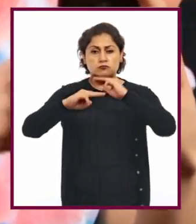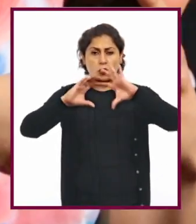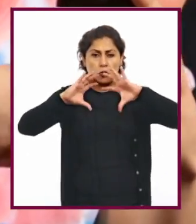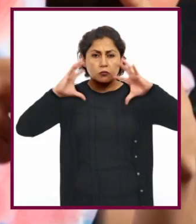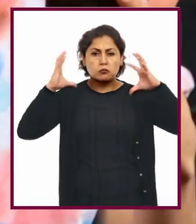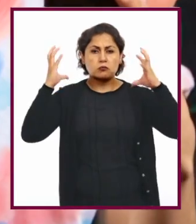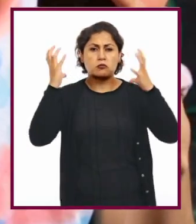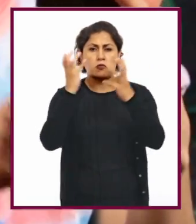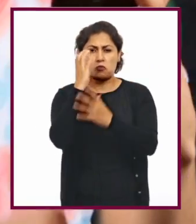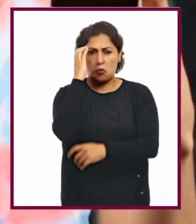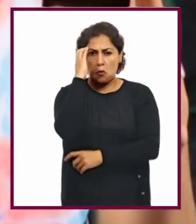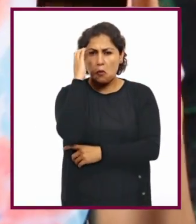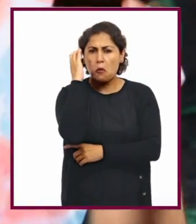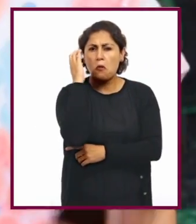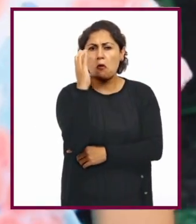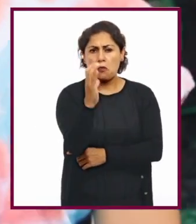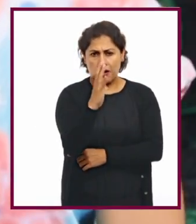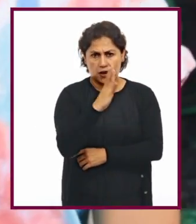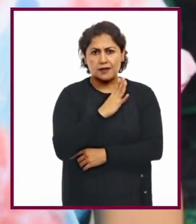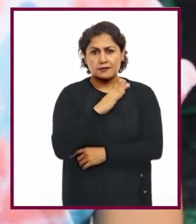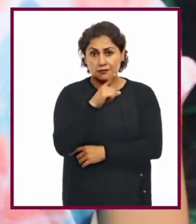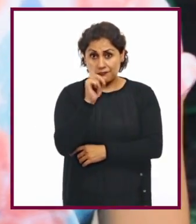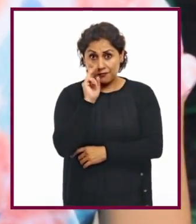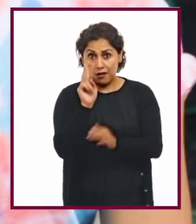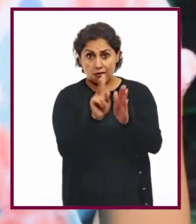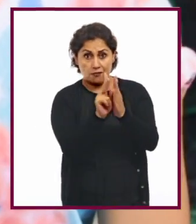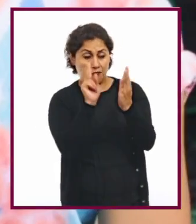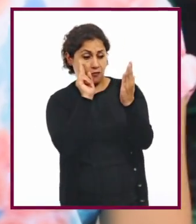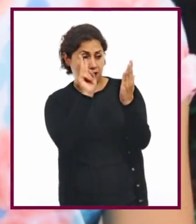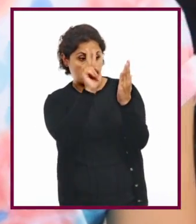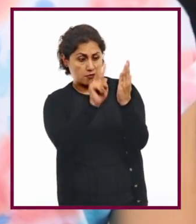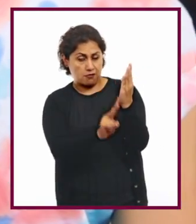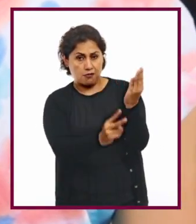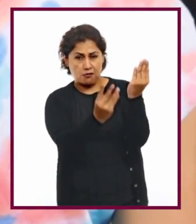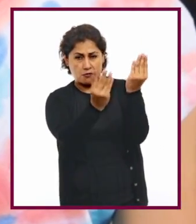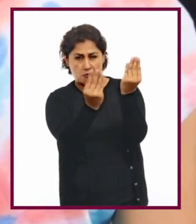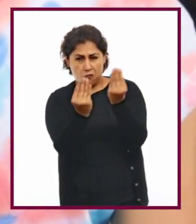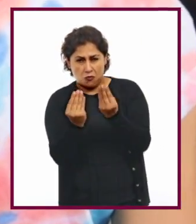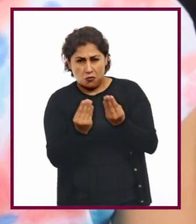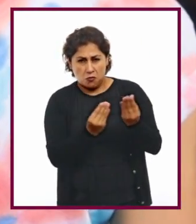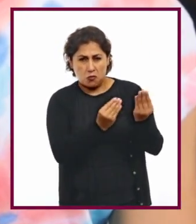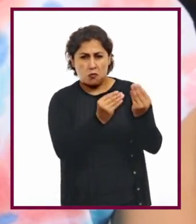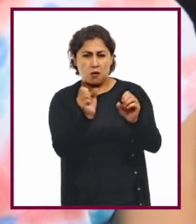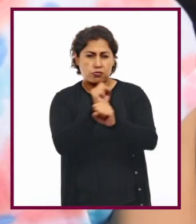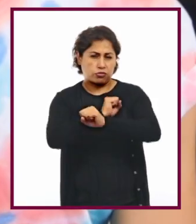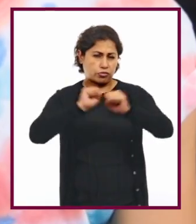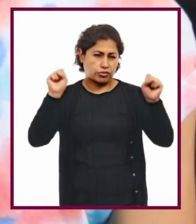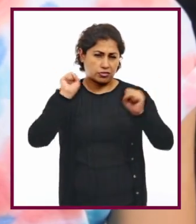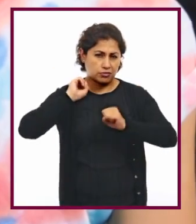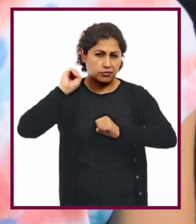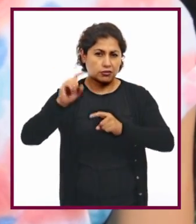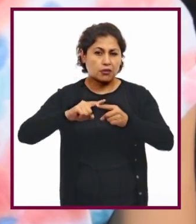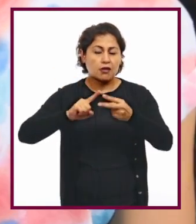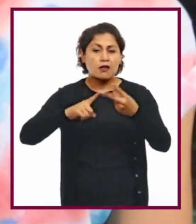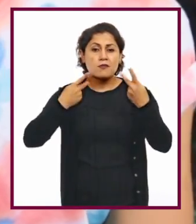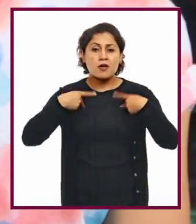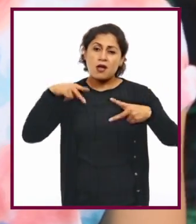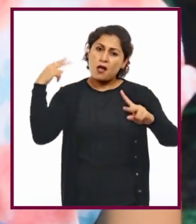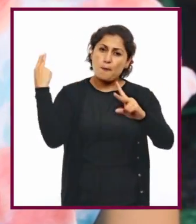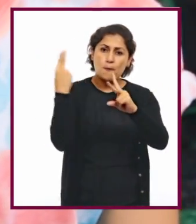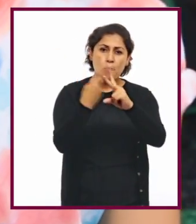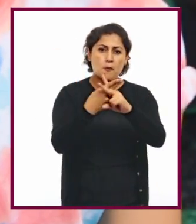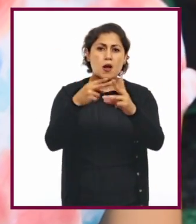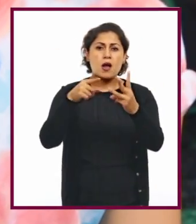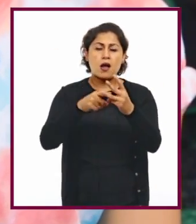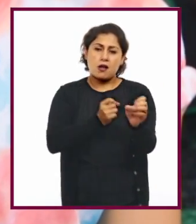En el mundo hay muchos actos crueles. Basta leer un periódico para darnos cuenta de ello. Bombardeos a civiles, asesinatos